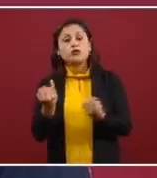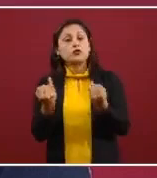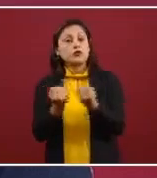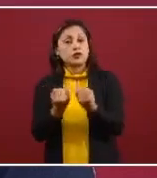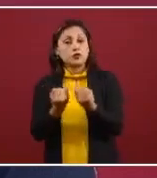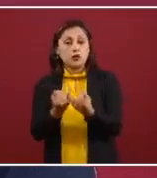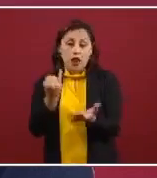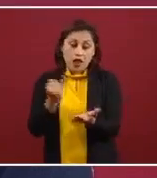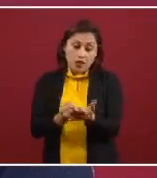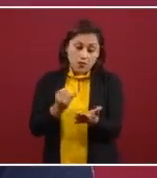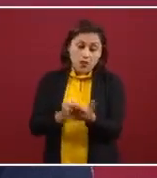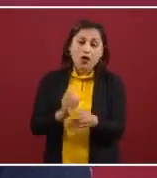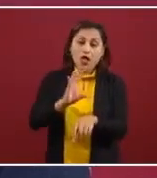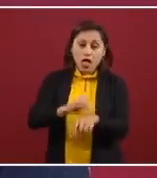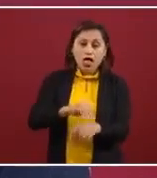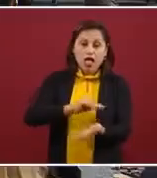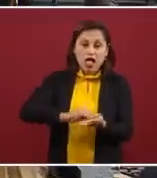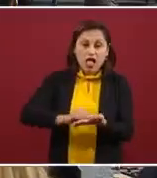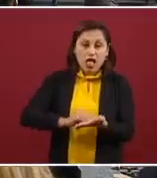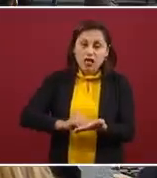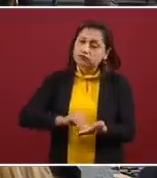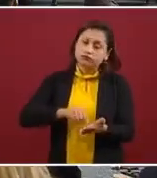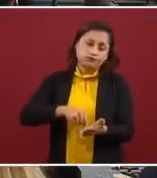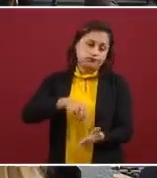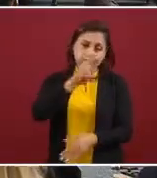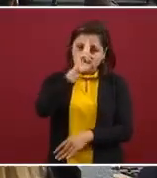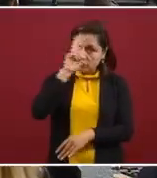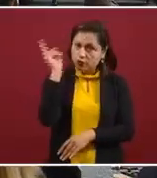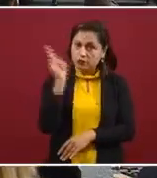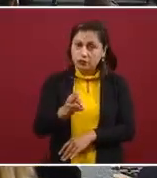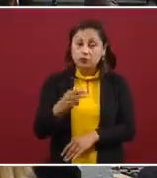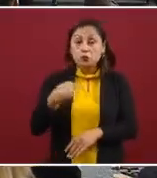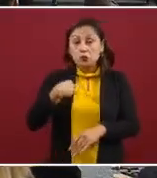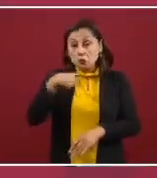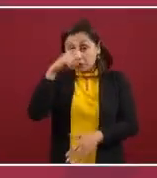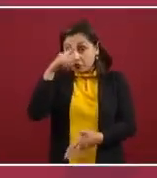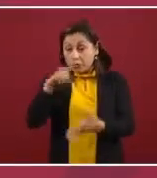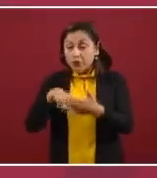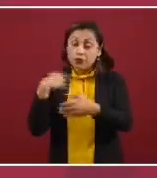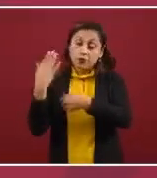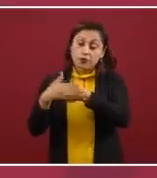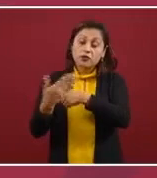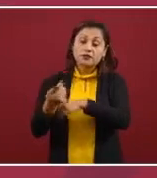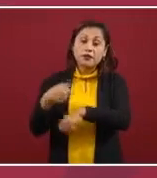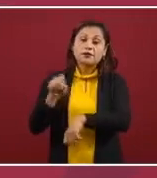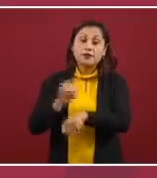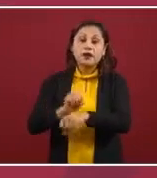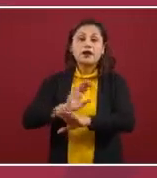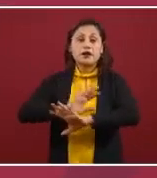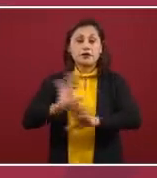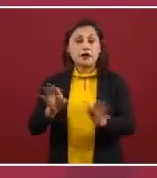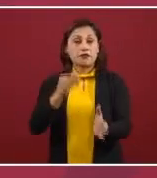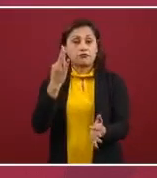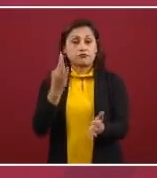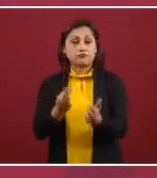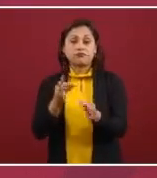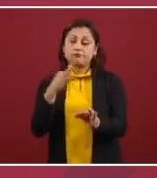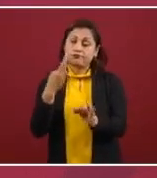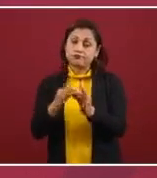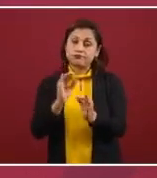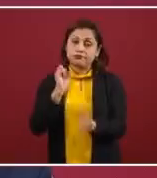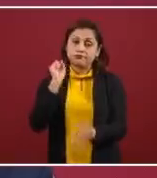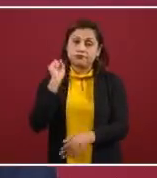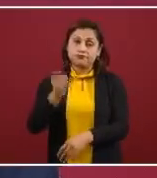semana va a quedar ya aprobada esa reforma, lo que es muy importante. Y